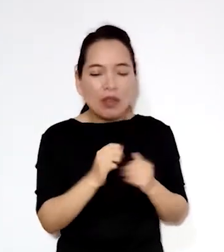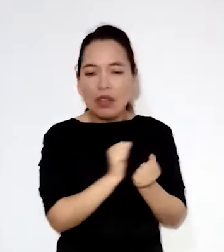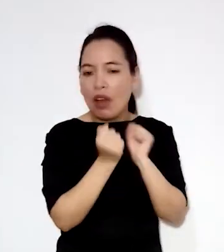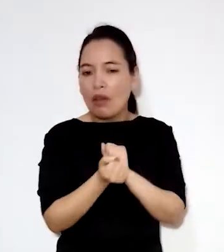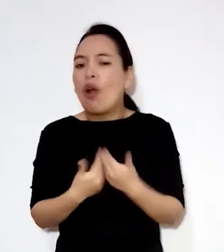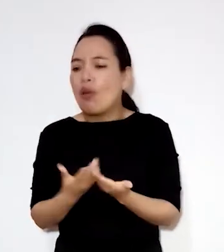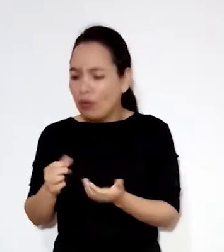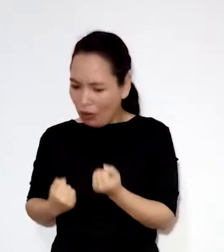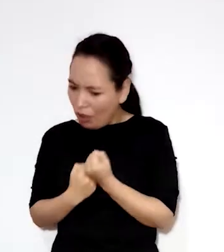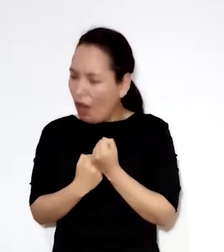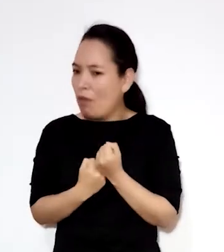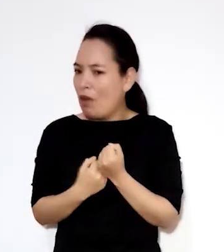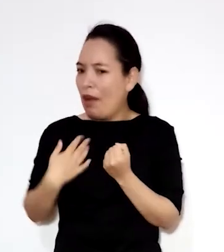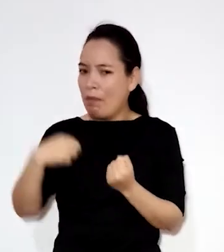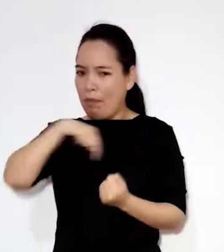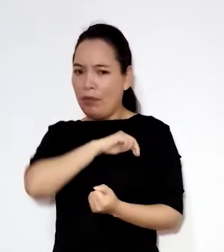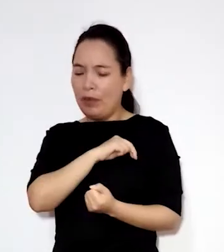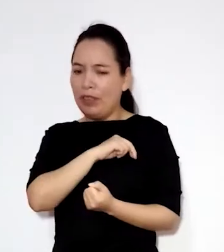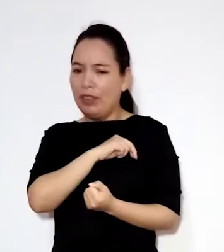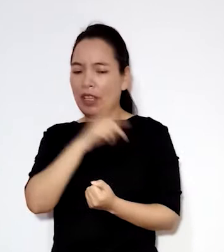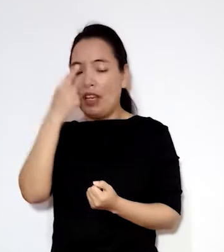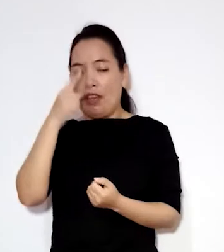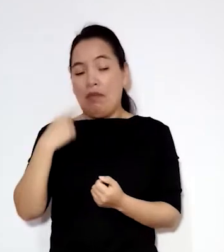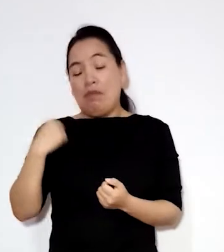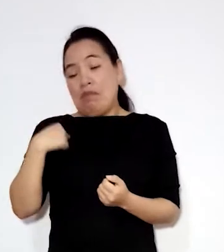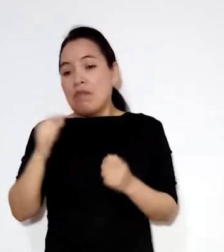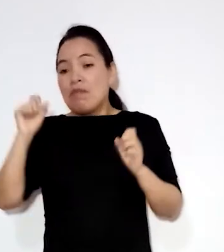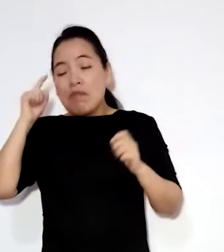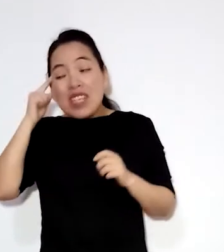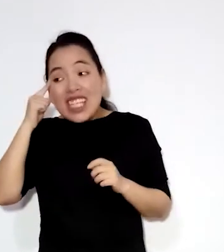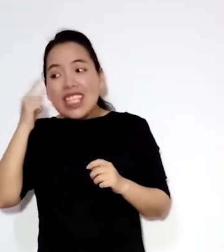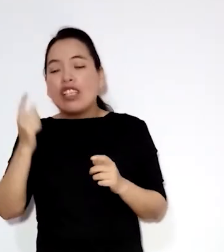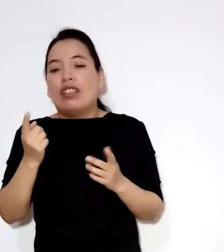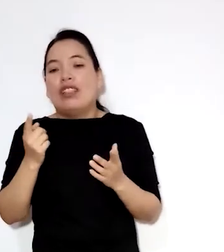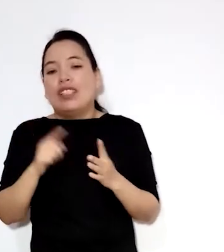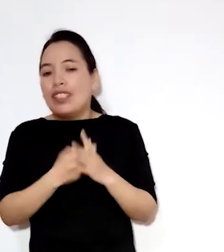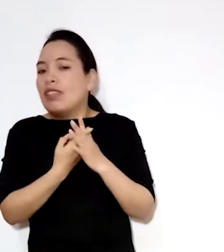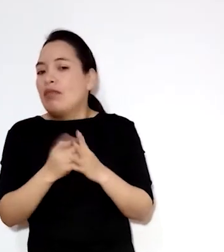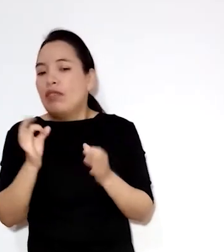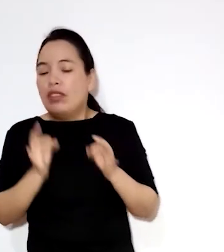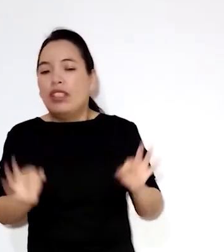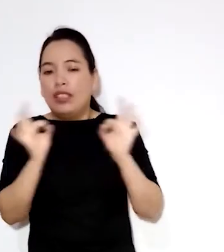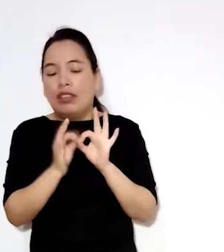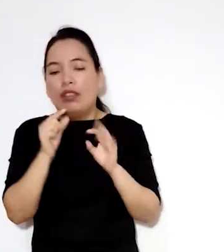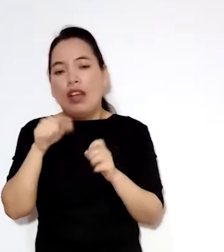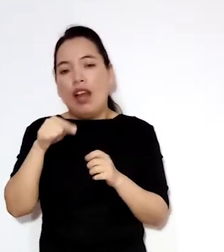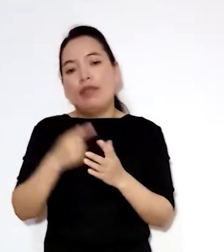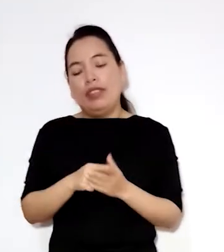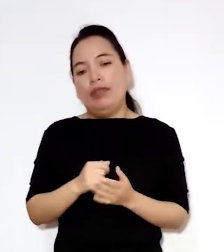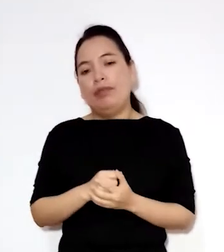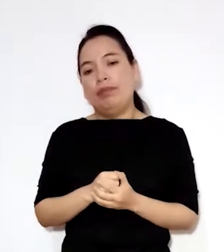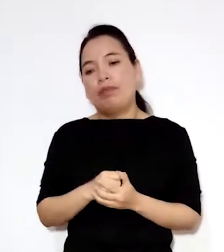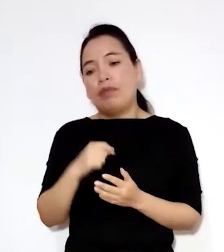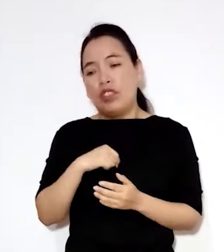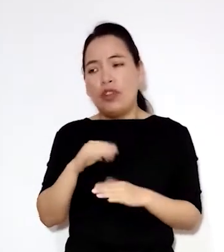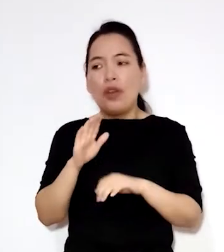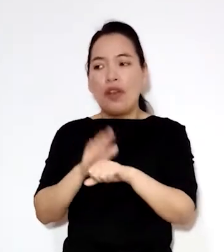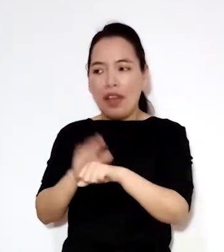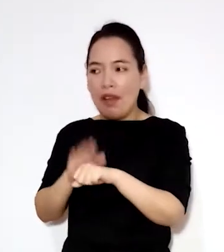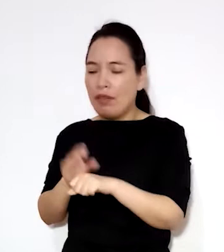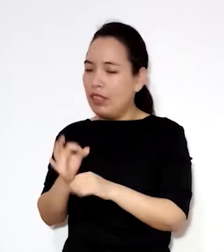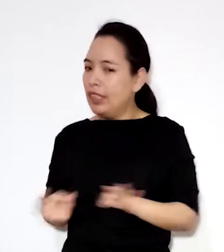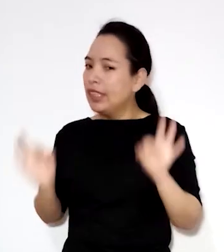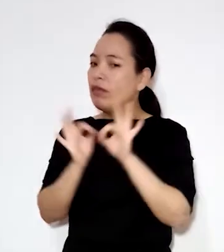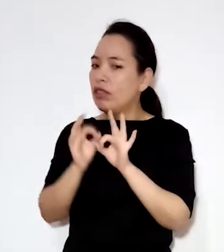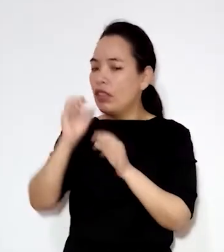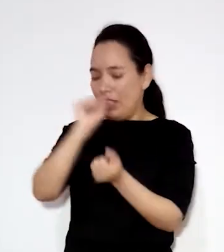artículo 24, ¿qué ha jugado, digamos, qué papel ha jugado este nuevo marco de referencia en los cambios que estamos viendo y